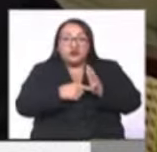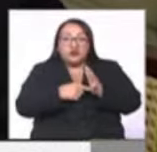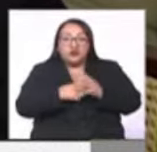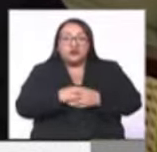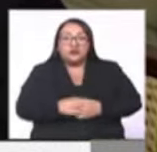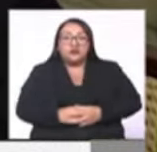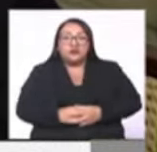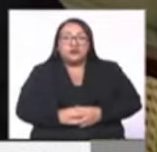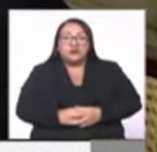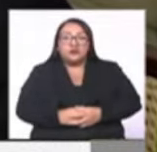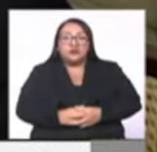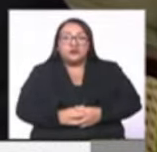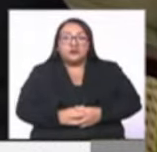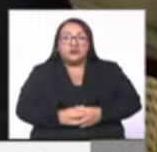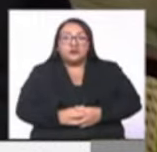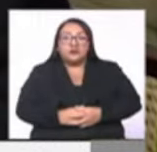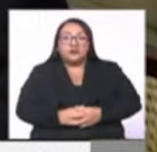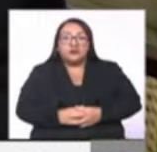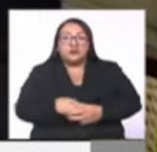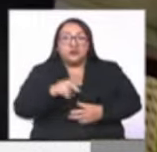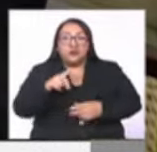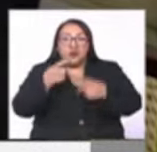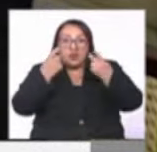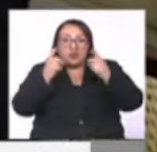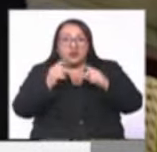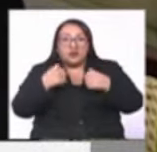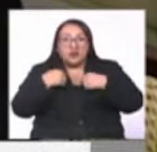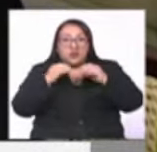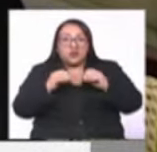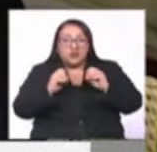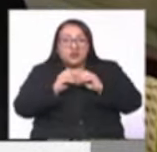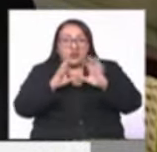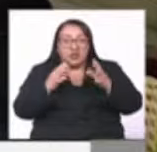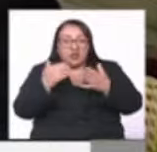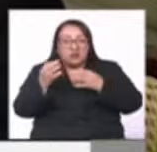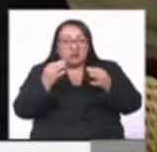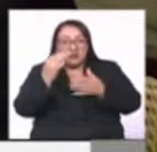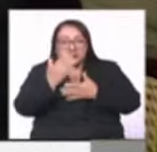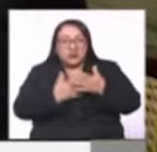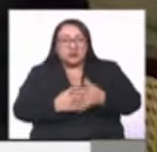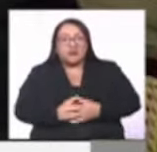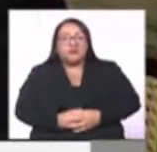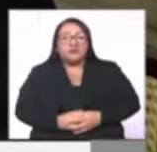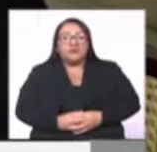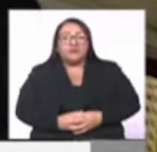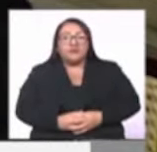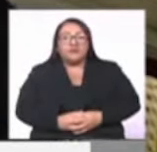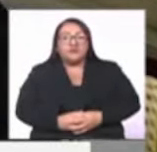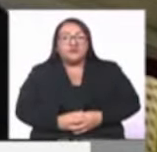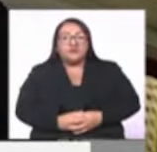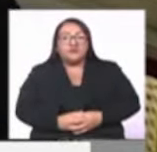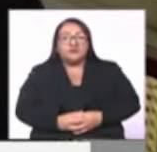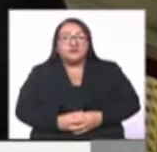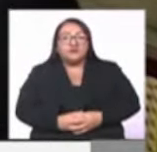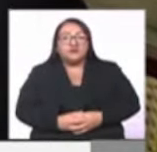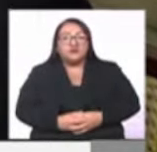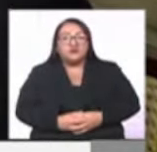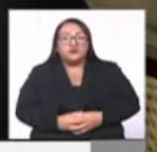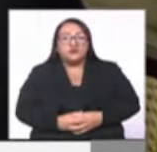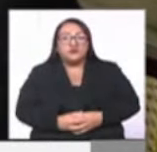garantizado de una decisión que tiene que estar muy bien motivada y justificada verdad